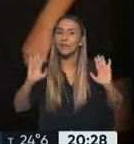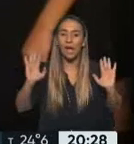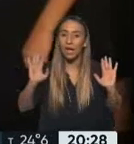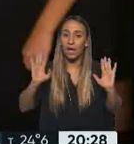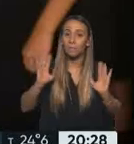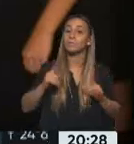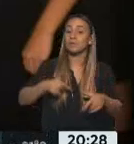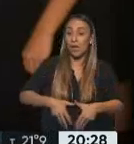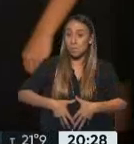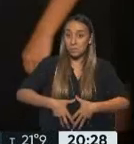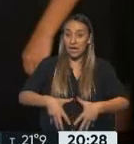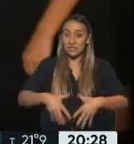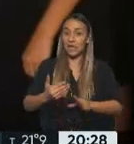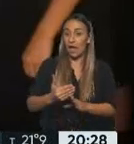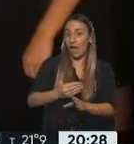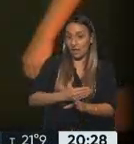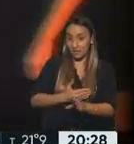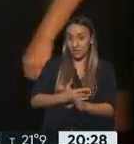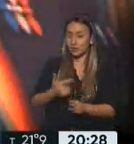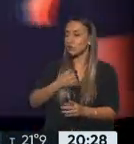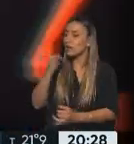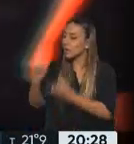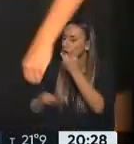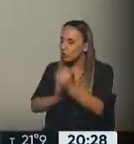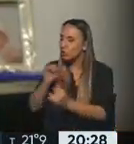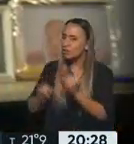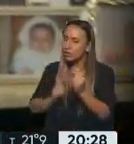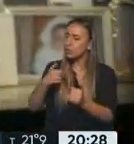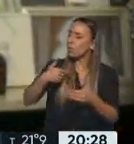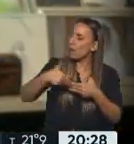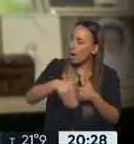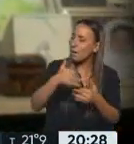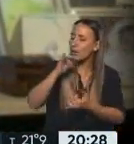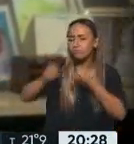de estar embarazada ya se lo conté a todos el proceso que yo iba a pasar.